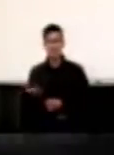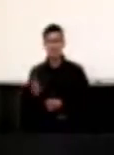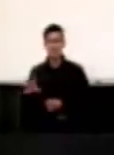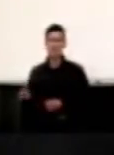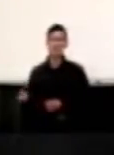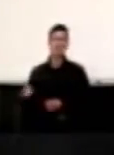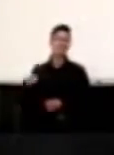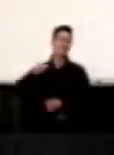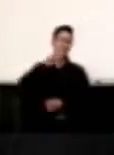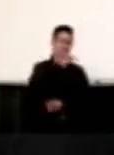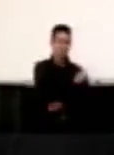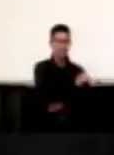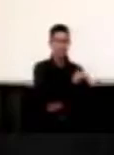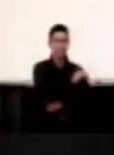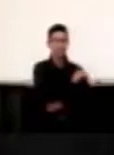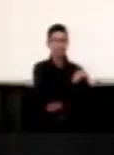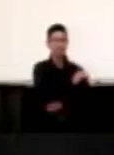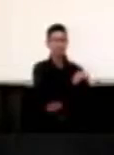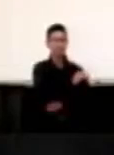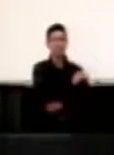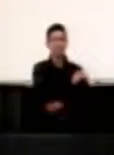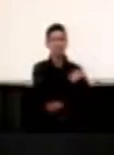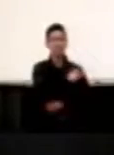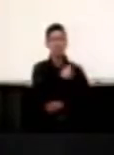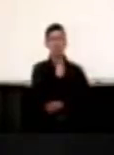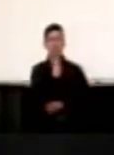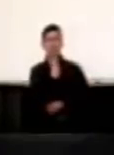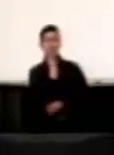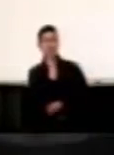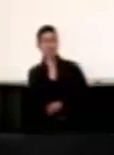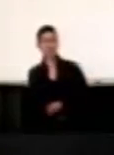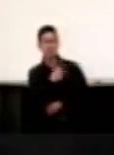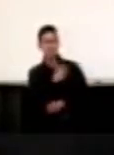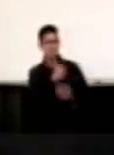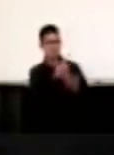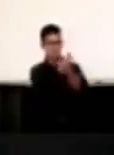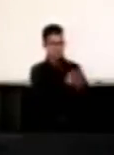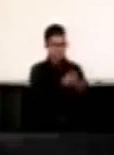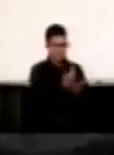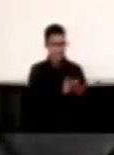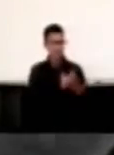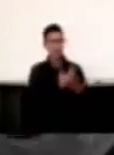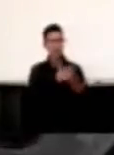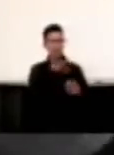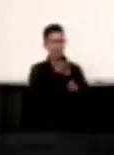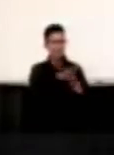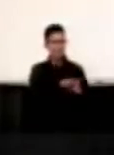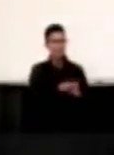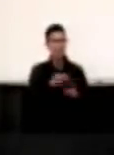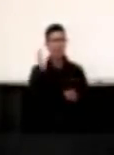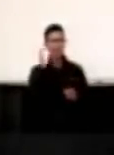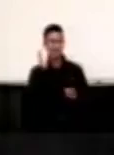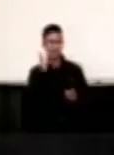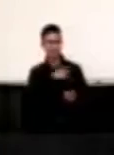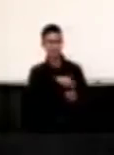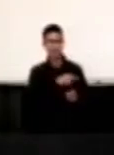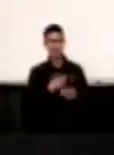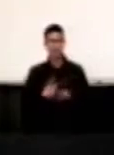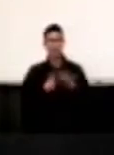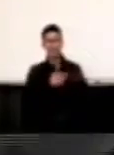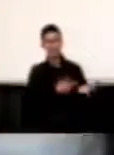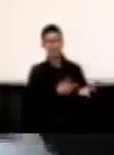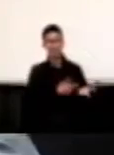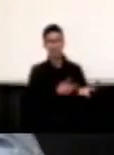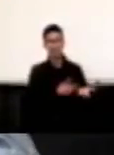institucional e impulsar su agenda de reformas. Como no tenía los votos en la Cámara para discutir, lo hace desde afuera, ¿no?,